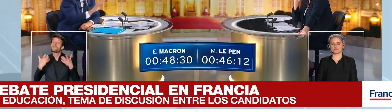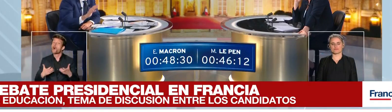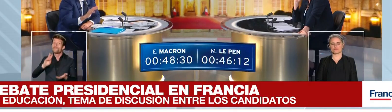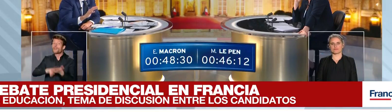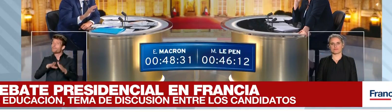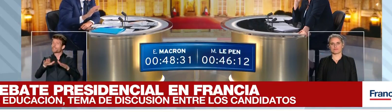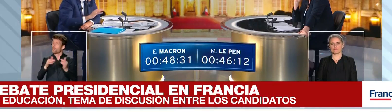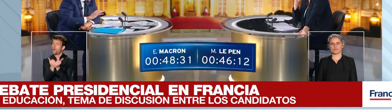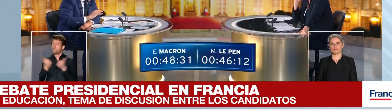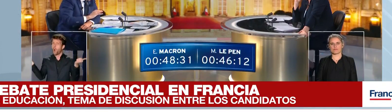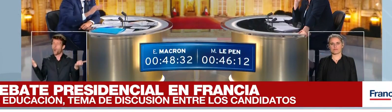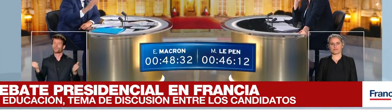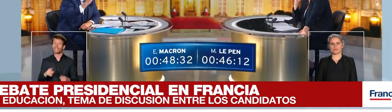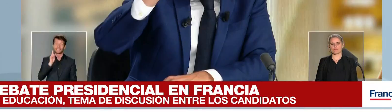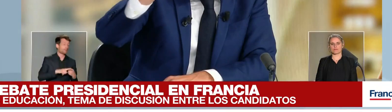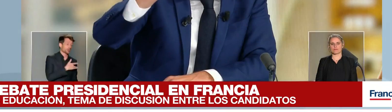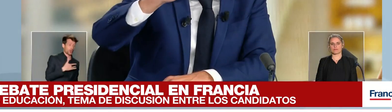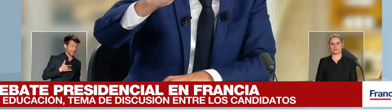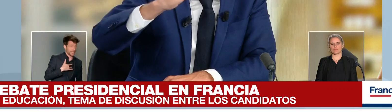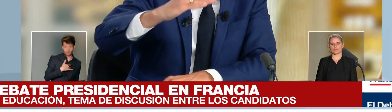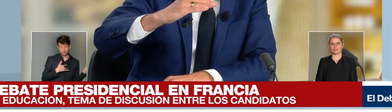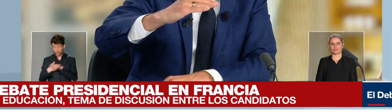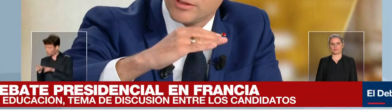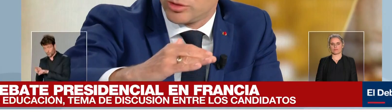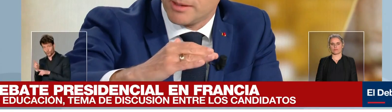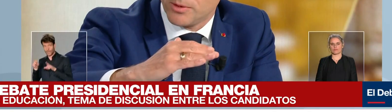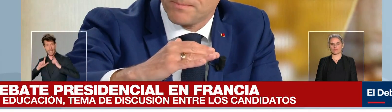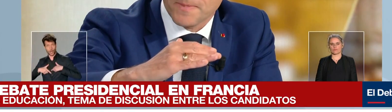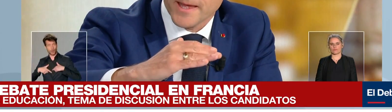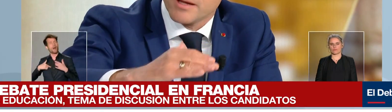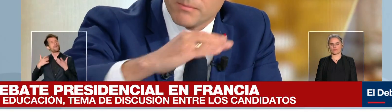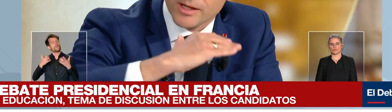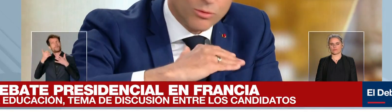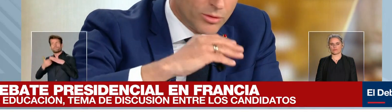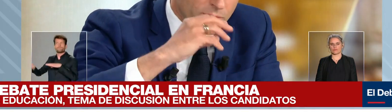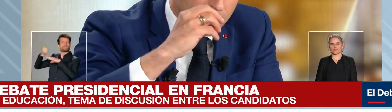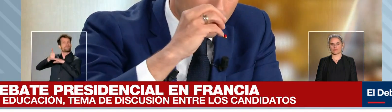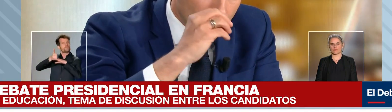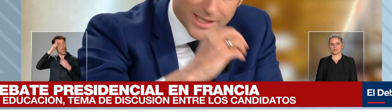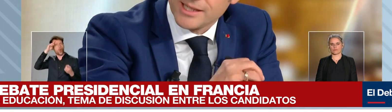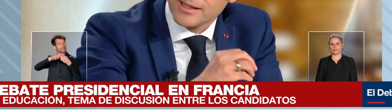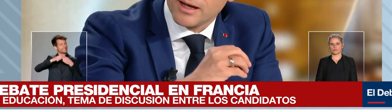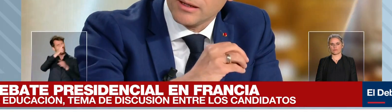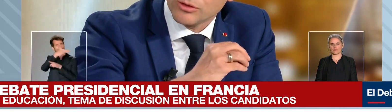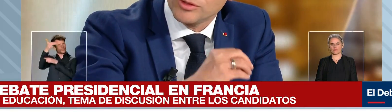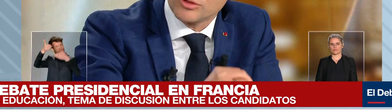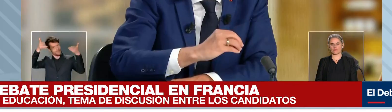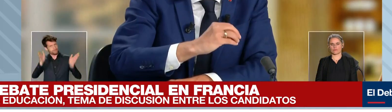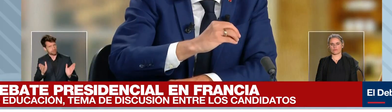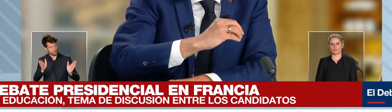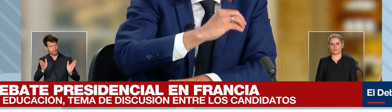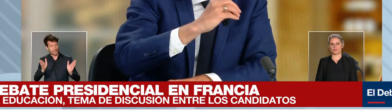Pero el método quiero que sea distinto. Tanto en la salud como en la escuela quiero grandes objetivos a nivel nacional,